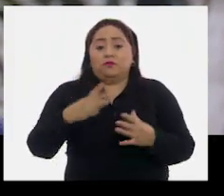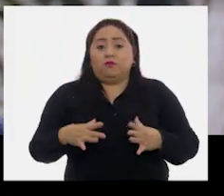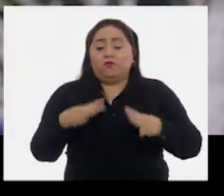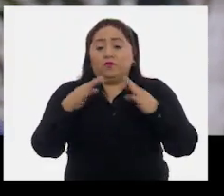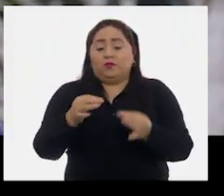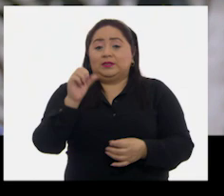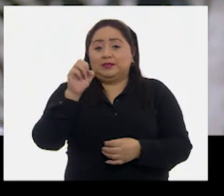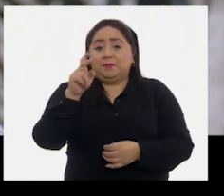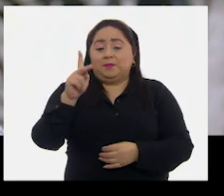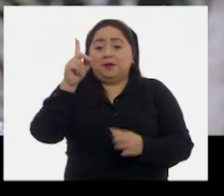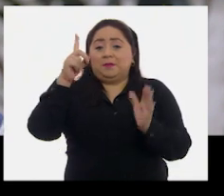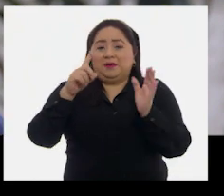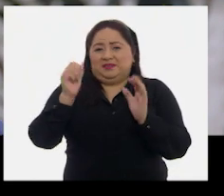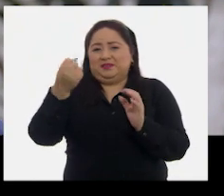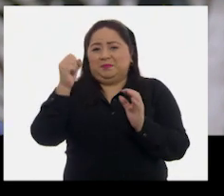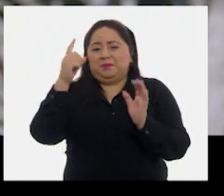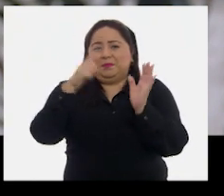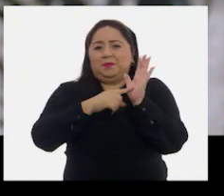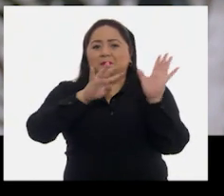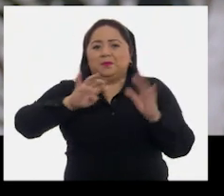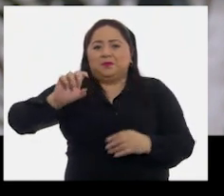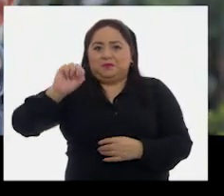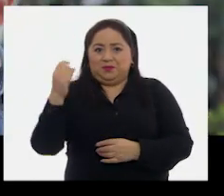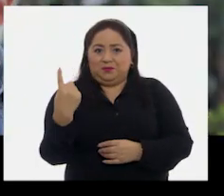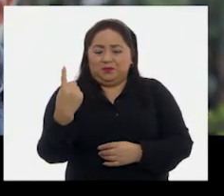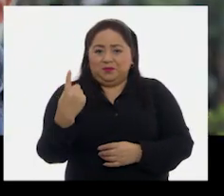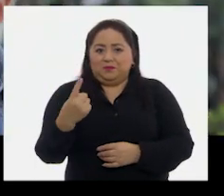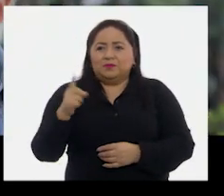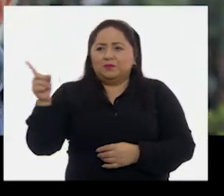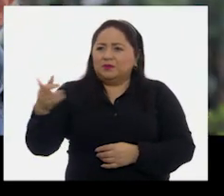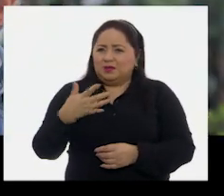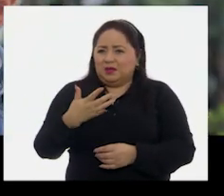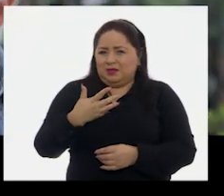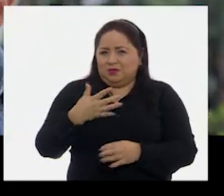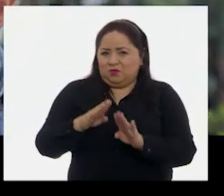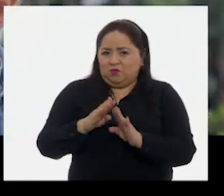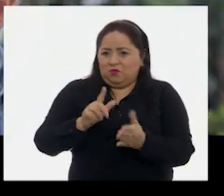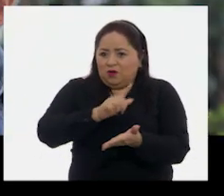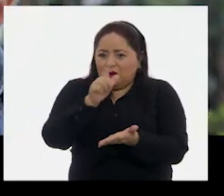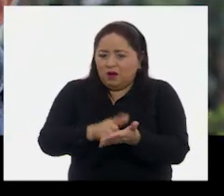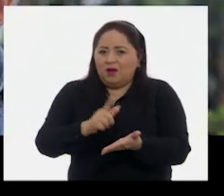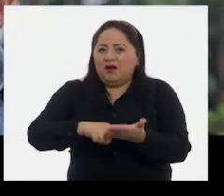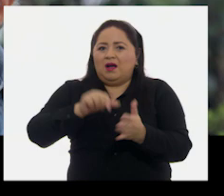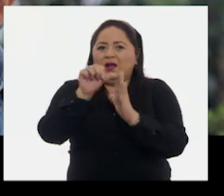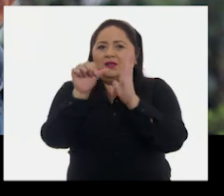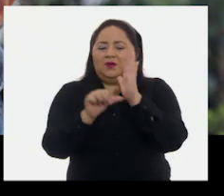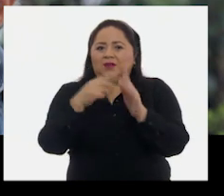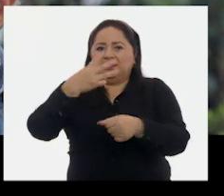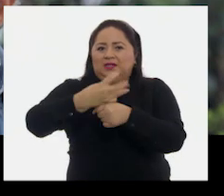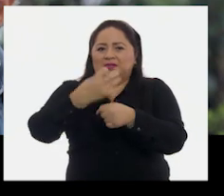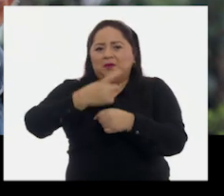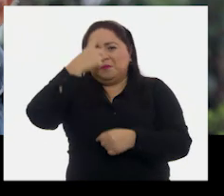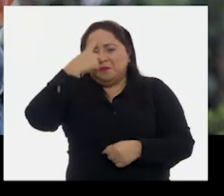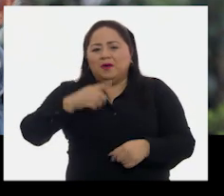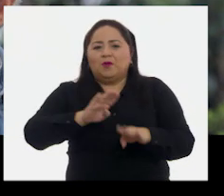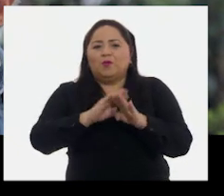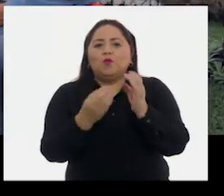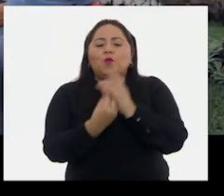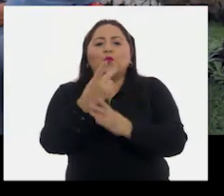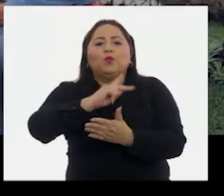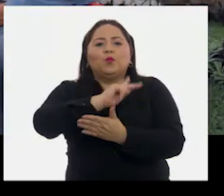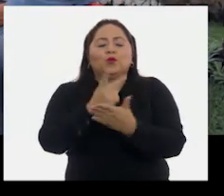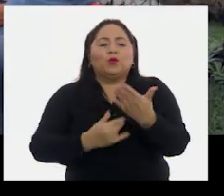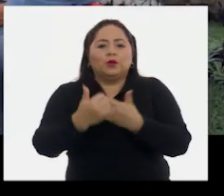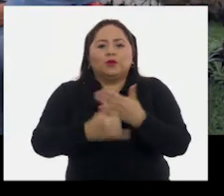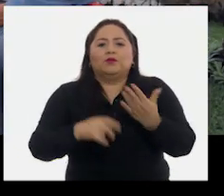en septiembre de 1921. Tienes un instrumento legal, el artículo 3, para echar a andar un proyecto